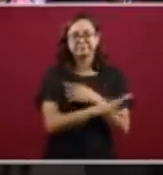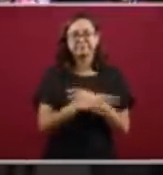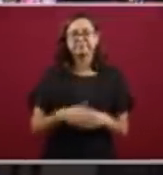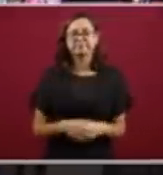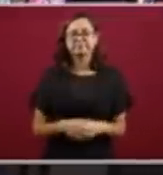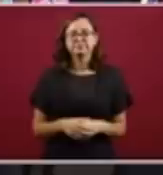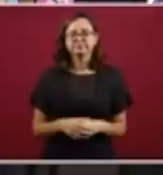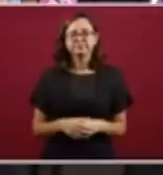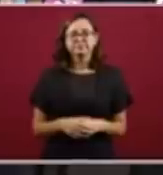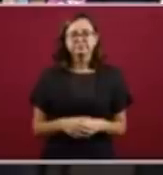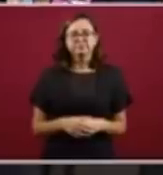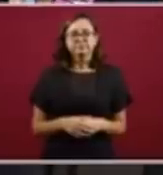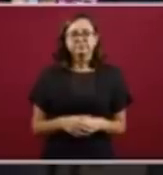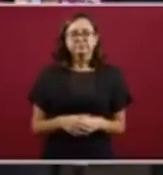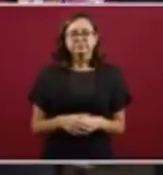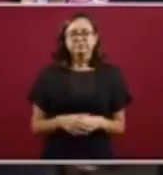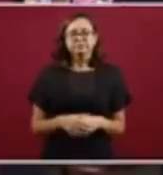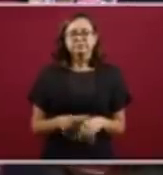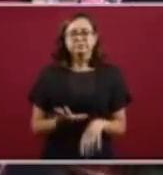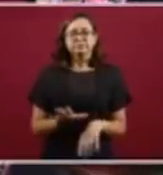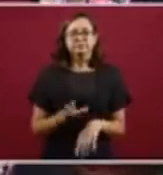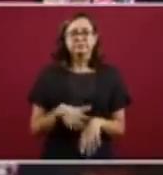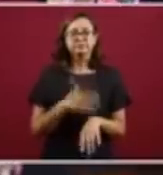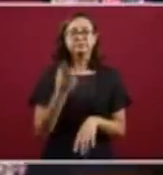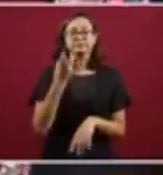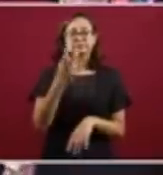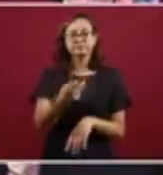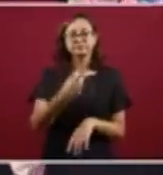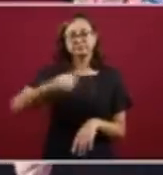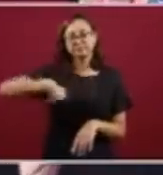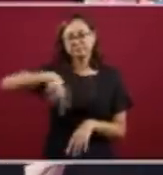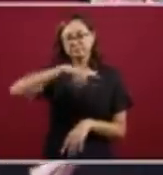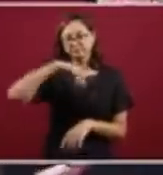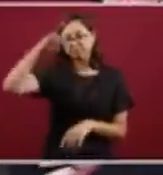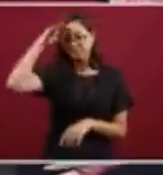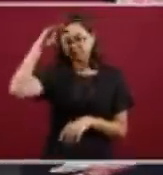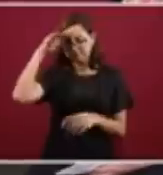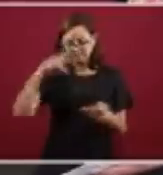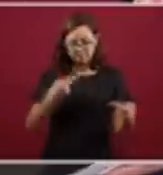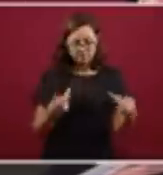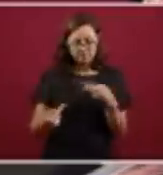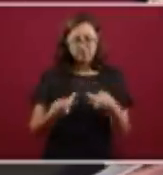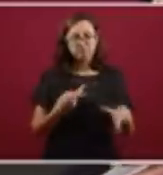y por eso el plan que se tiene es